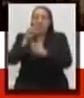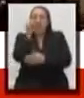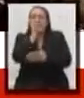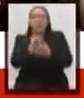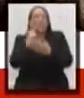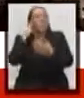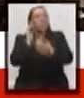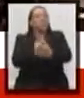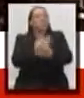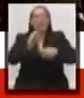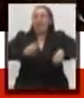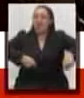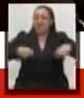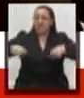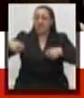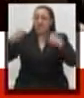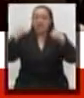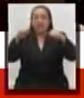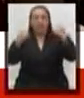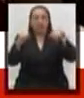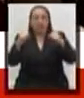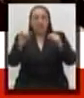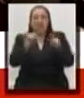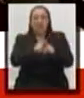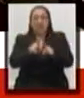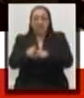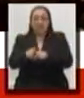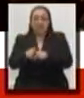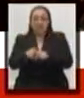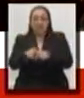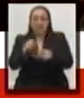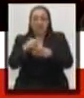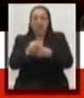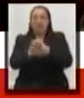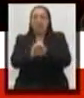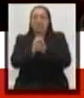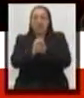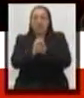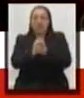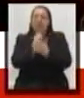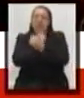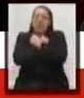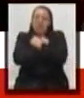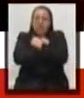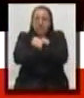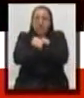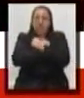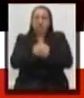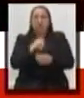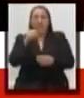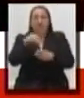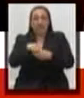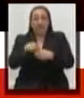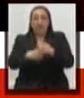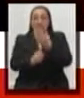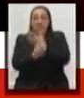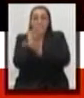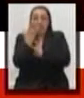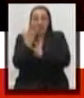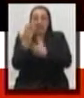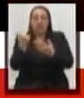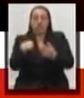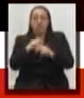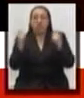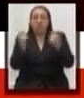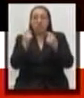la música, la danza, el deporte y también en la amistad y el amor. Esta mañana